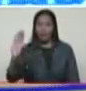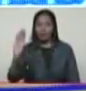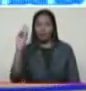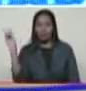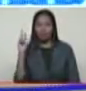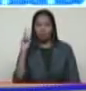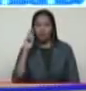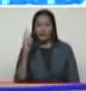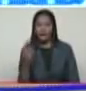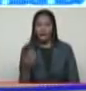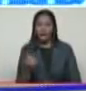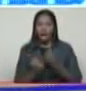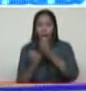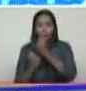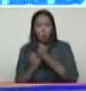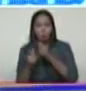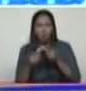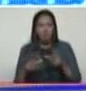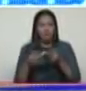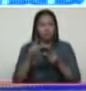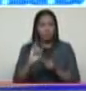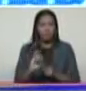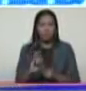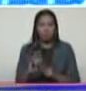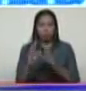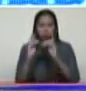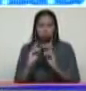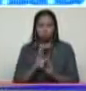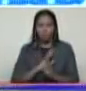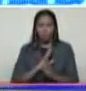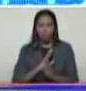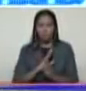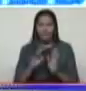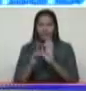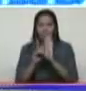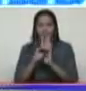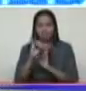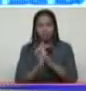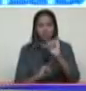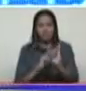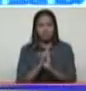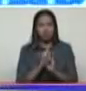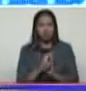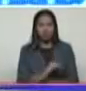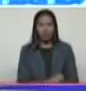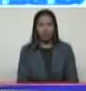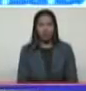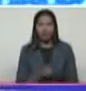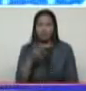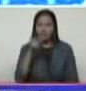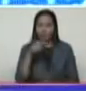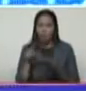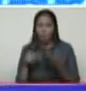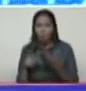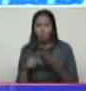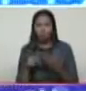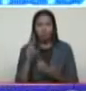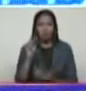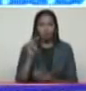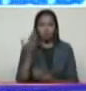que respalde este tipo de acciones contra la dignidad, contra el derecho internacional. Este tipo de cosas nunca se había